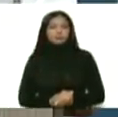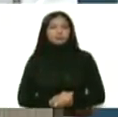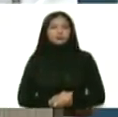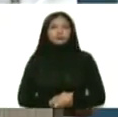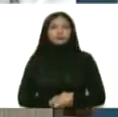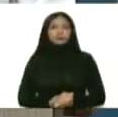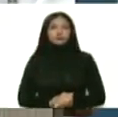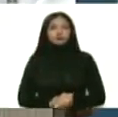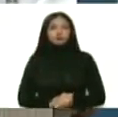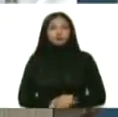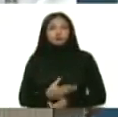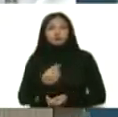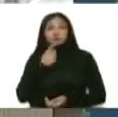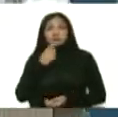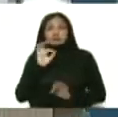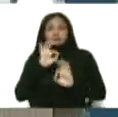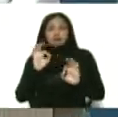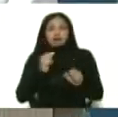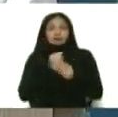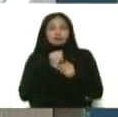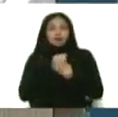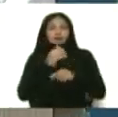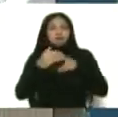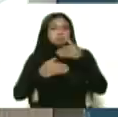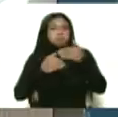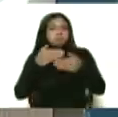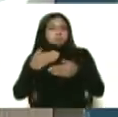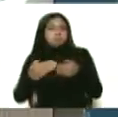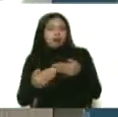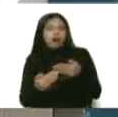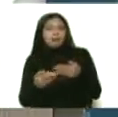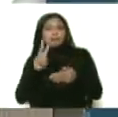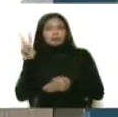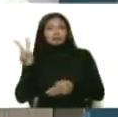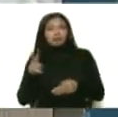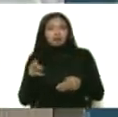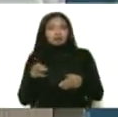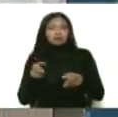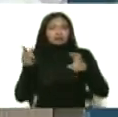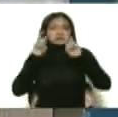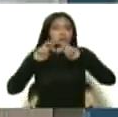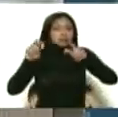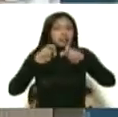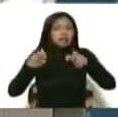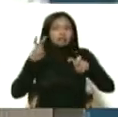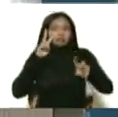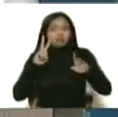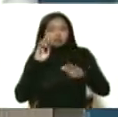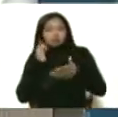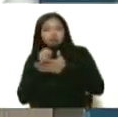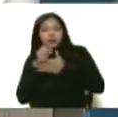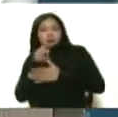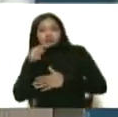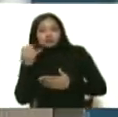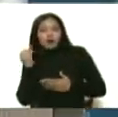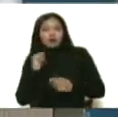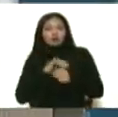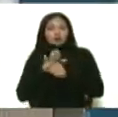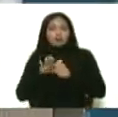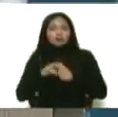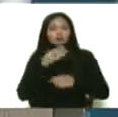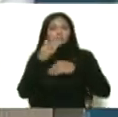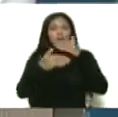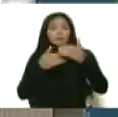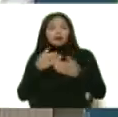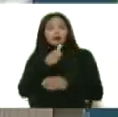no mencionan el trabajo que viene realizando Venezuela en materia de pesquisaje, de despistaje ampliado y personalizado.